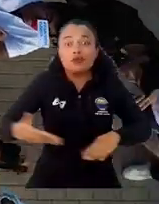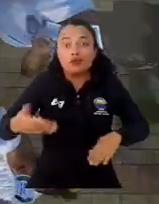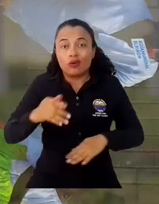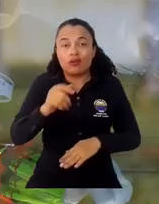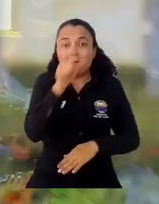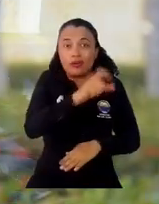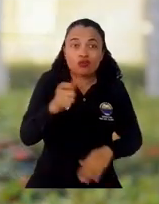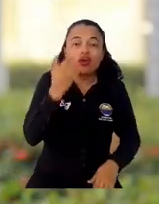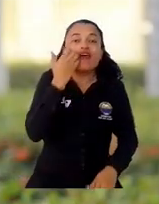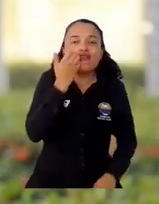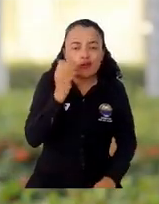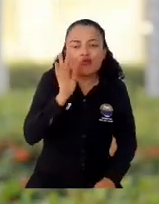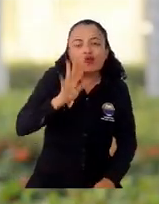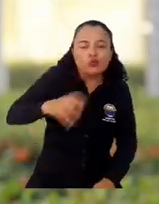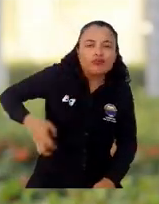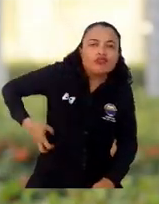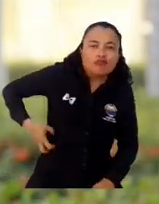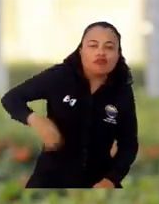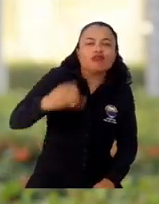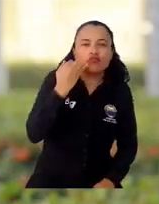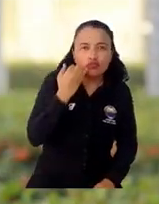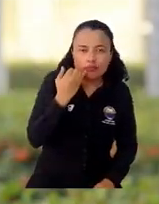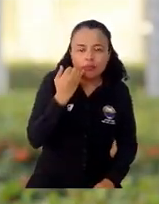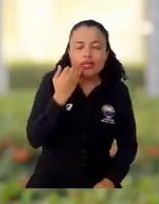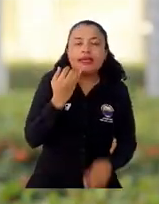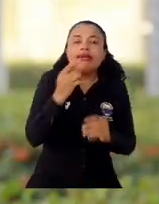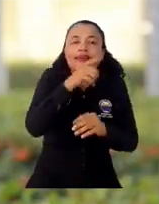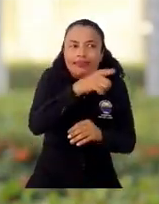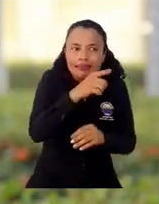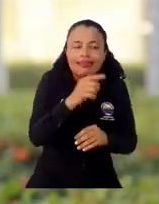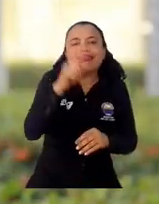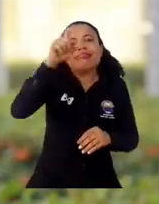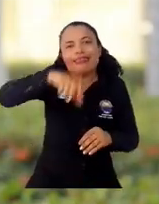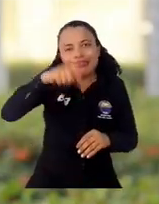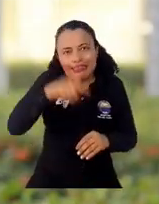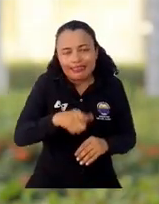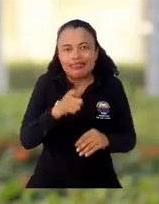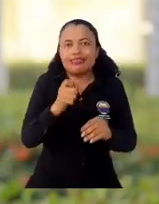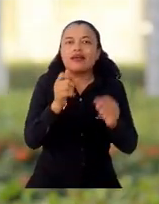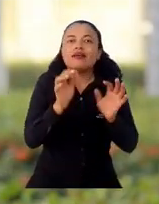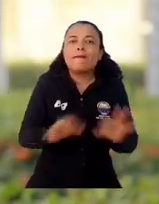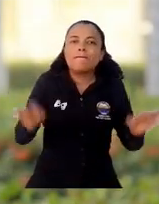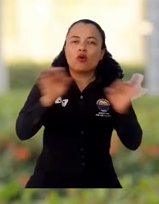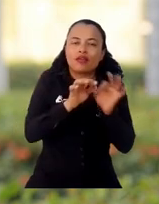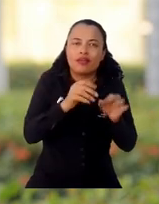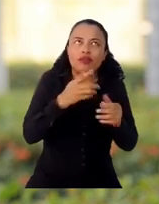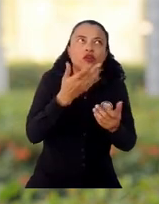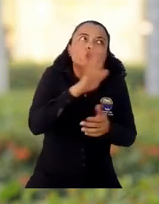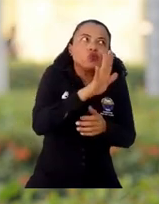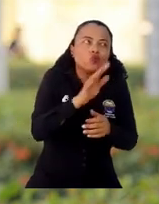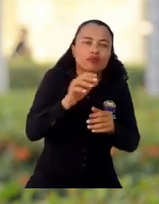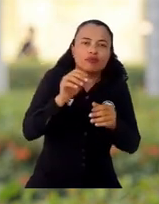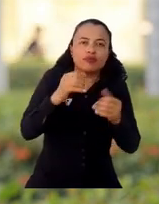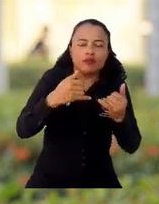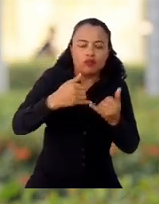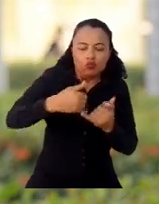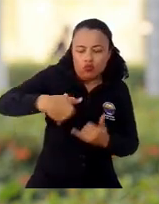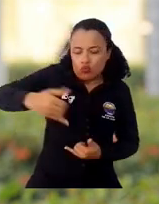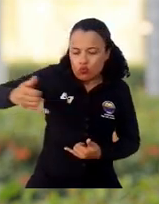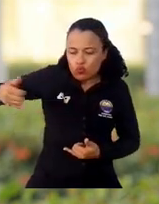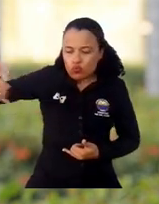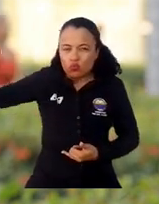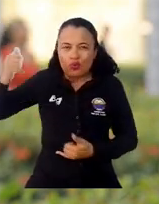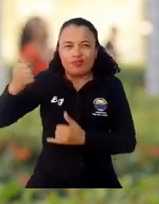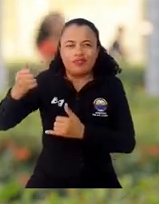vida. Más de 5 millones de pacientes en el mundo tienen una condición en un estadio en el cual requieren algo que se llama